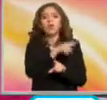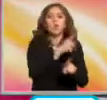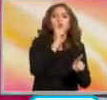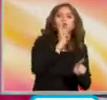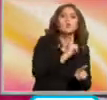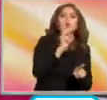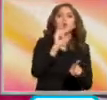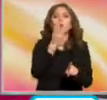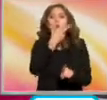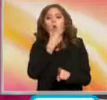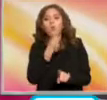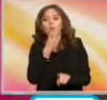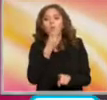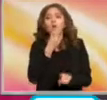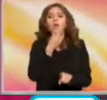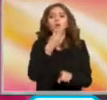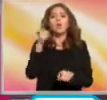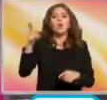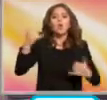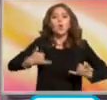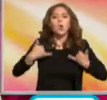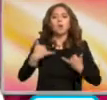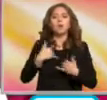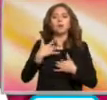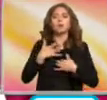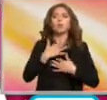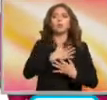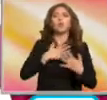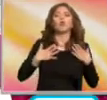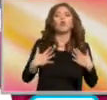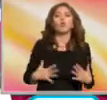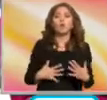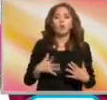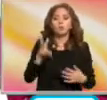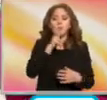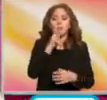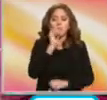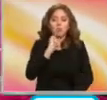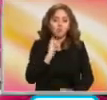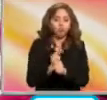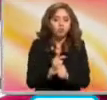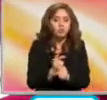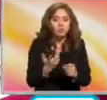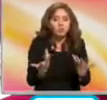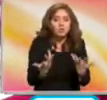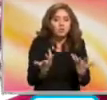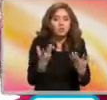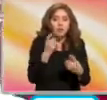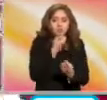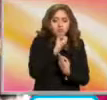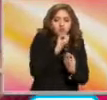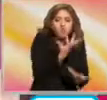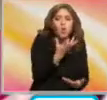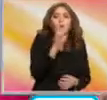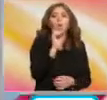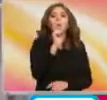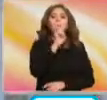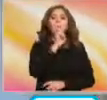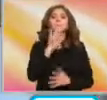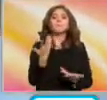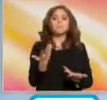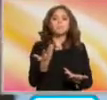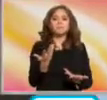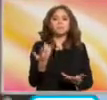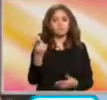hijo, autoexplorándose? ¿Qué hace uno como papá? Sí. Se Pues- queda callado, cierra la puerta, le hace un comentario. Yo diría que aquí es la primera lección, toca la